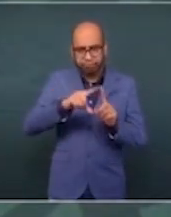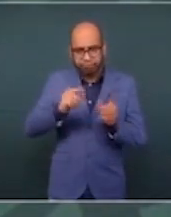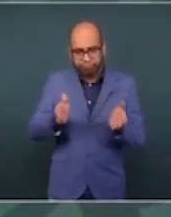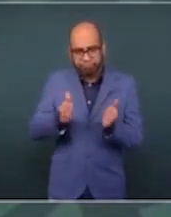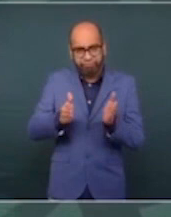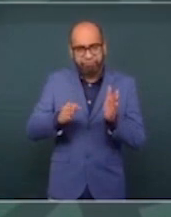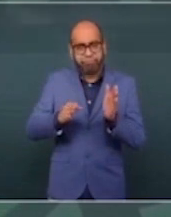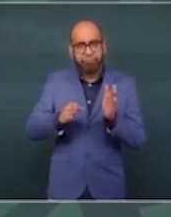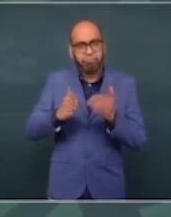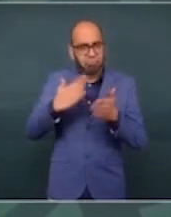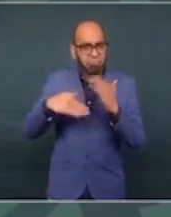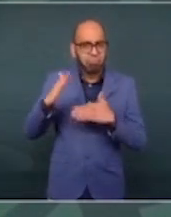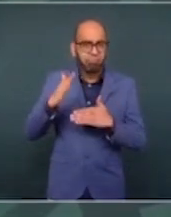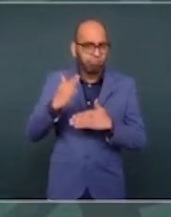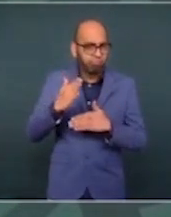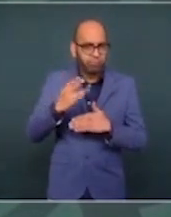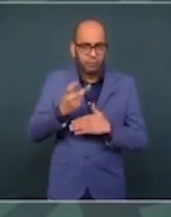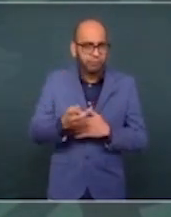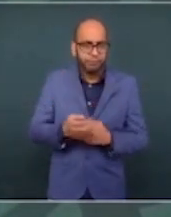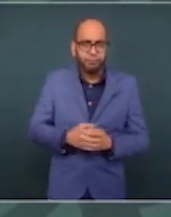pueblo.